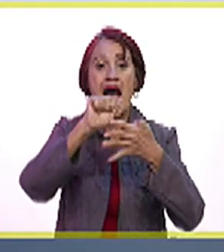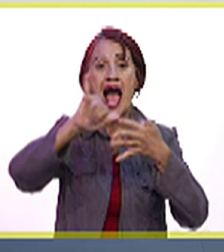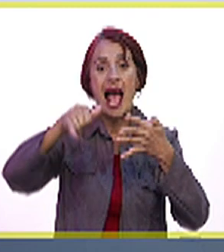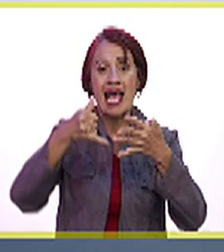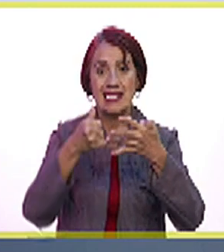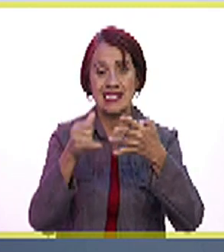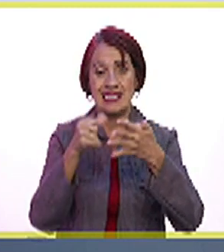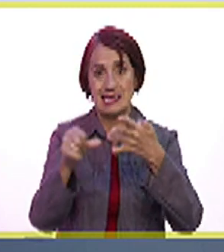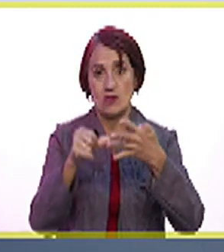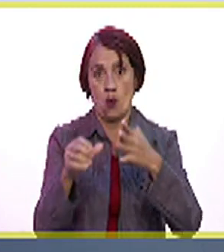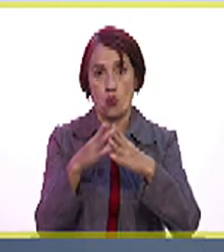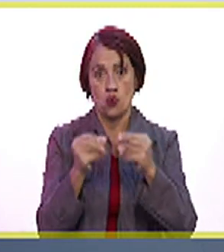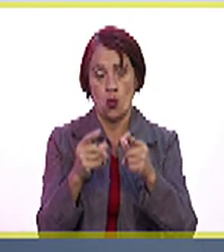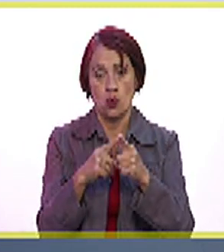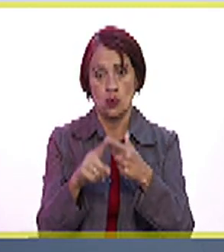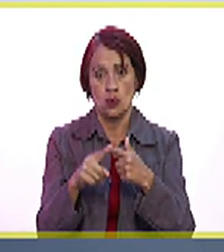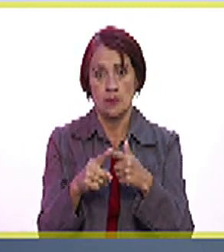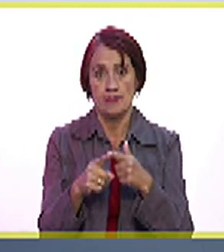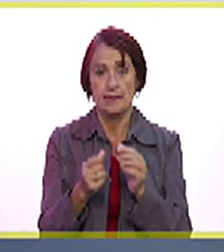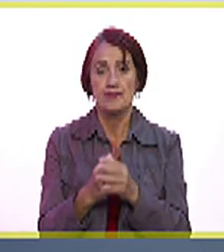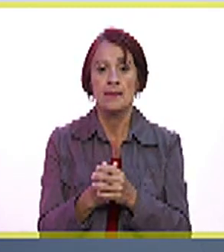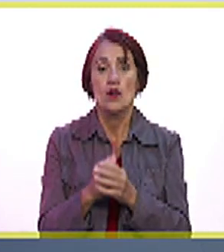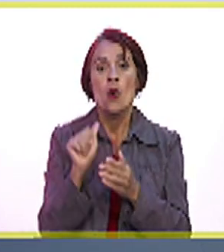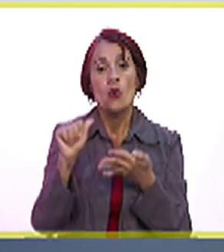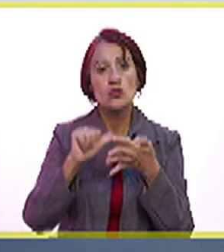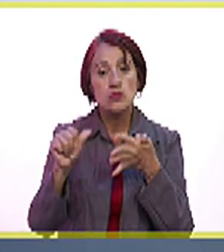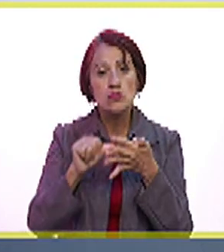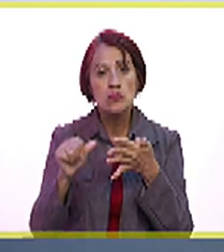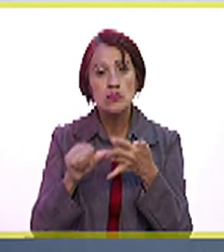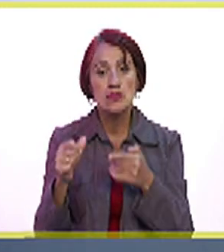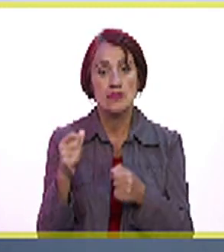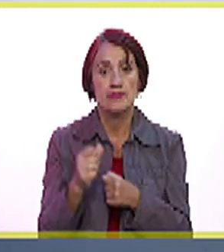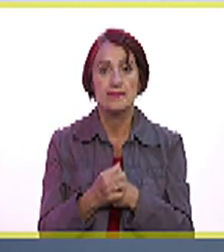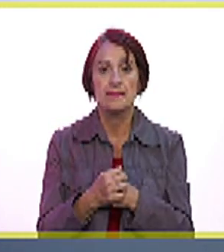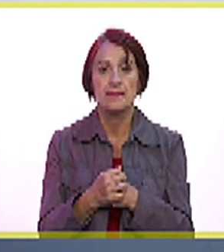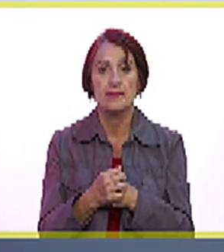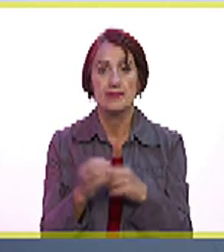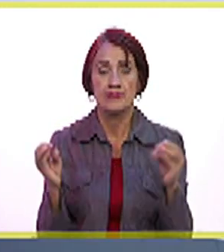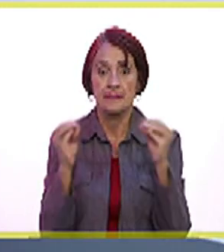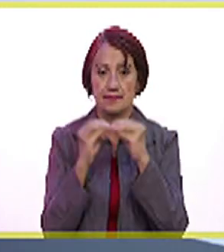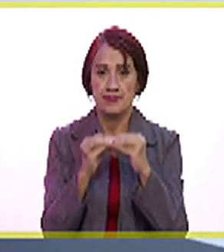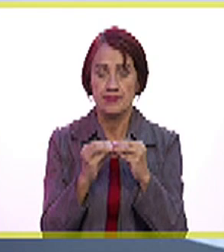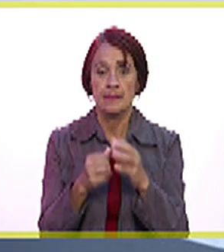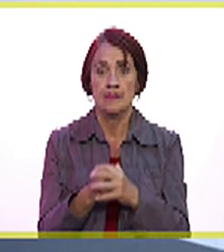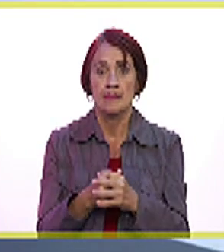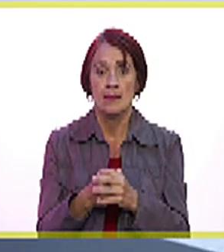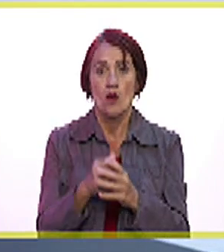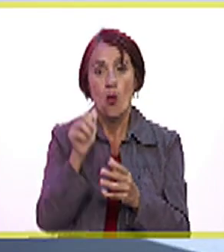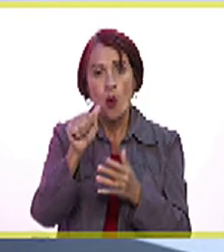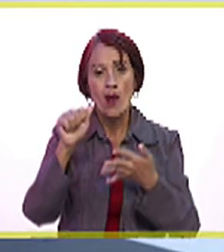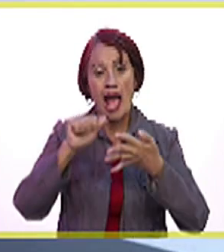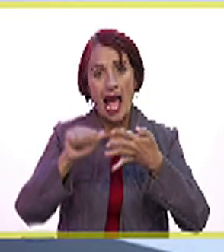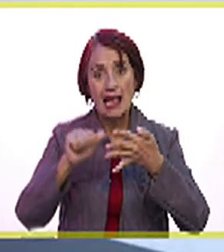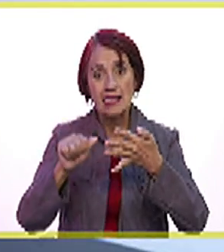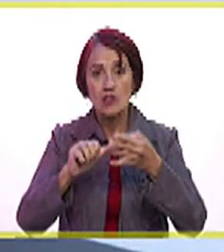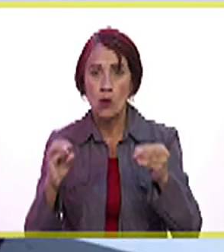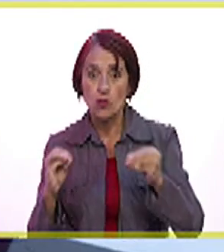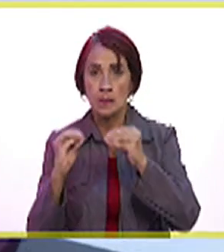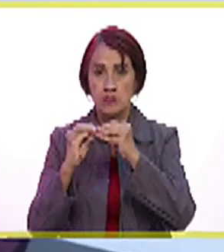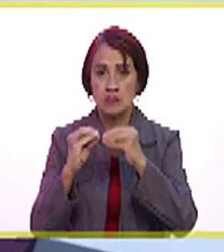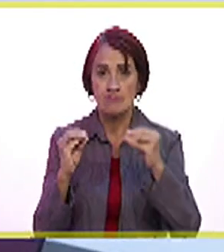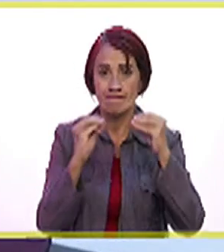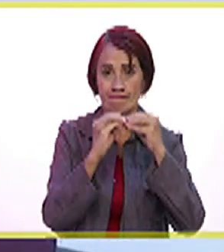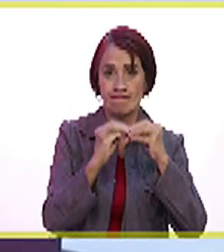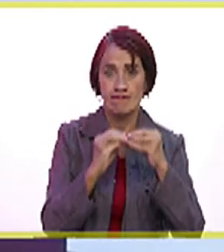Obviamente, para poder construir un sustantivo, debe tener concordancia con un adjetivo como tal. El sustantivo con el